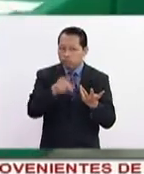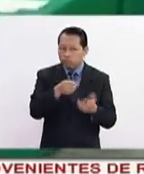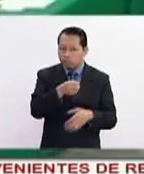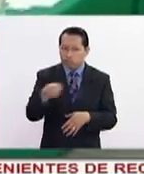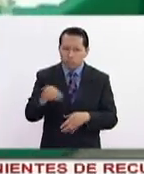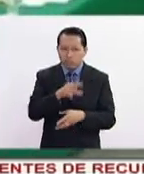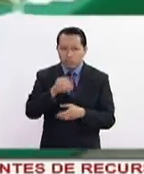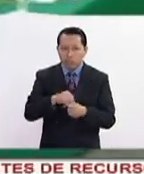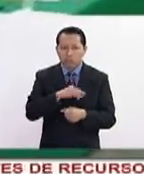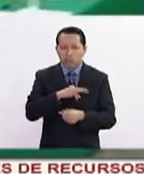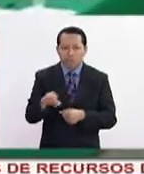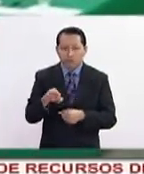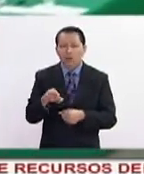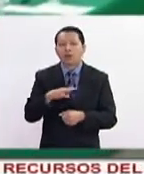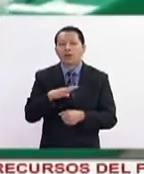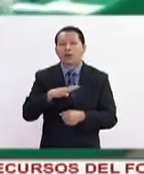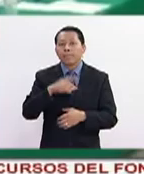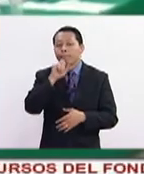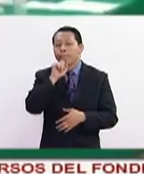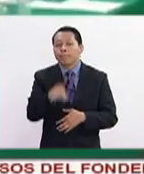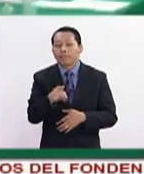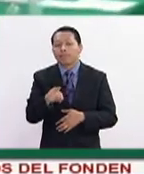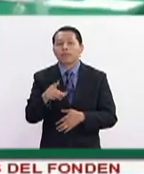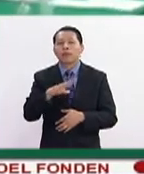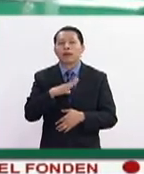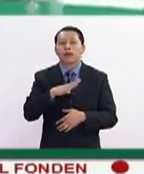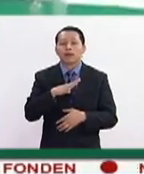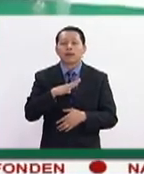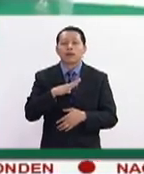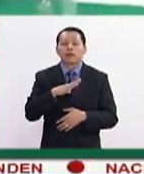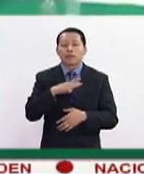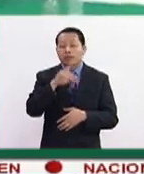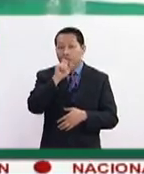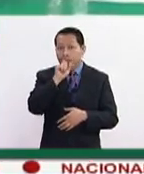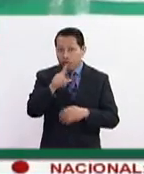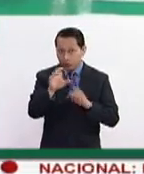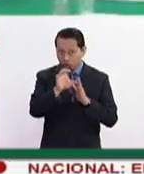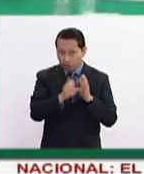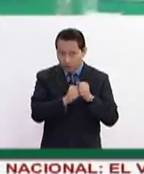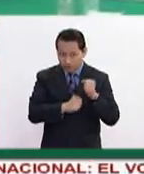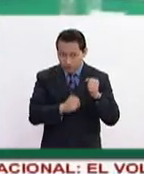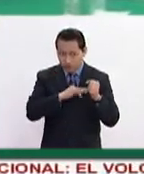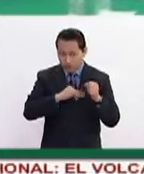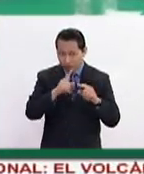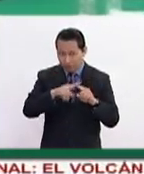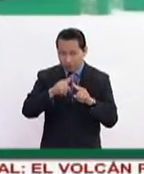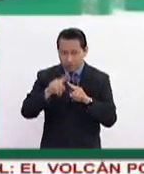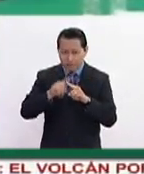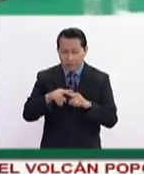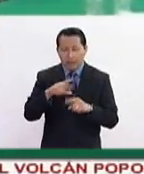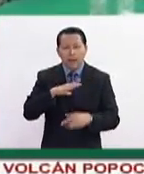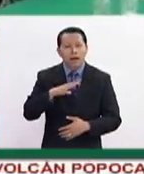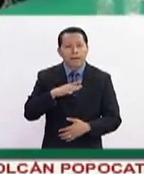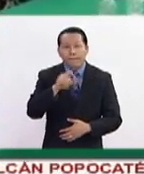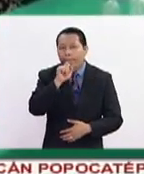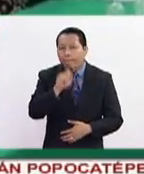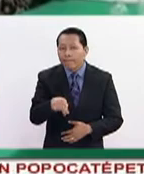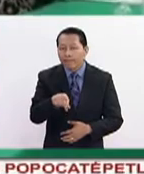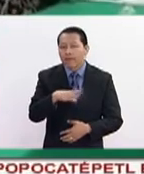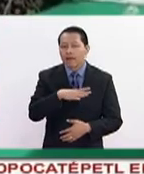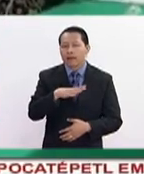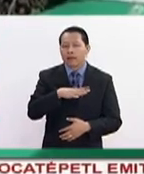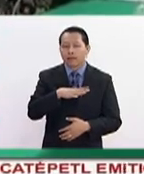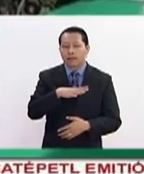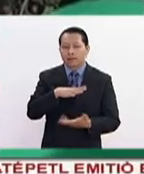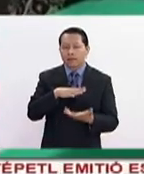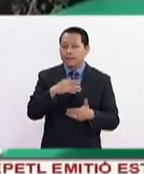suponen que se va a militarizar el país. Pero déjenme poner un ejemplo. La Constitución dice que el titular del Ejecutivo, el presidente de la República, tiene,